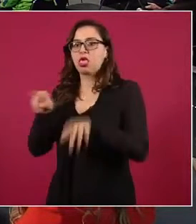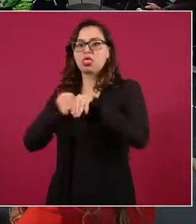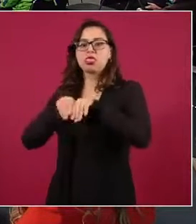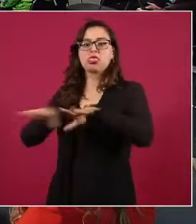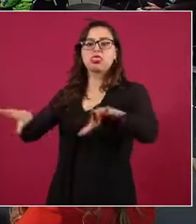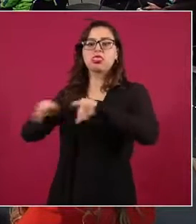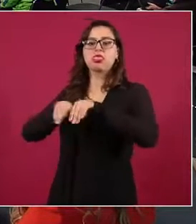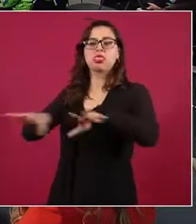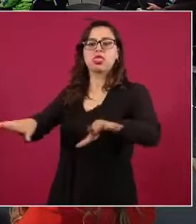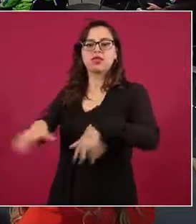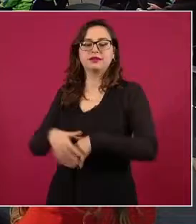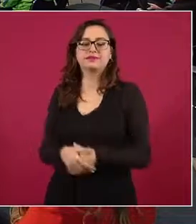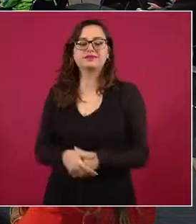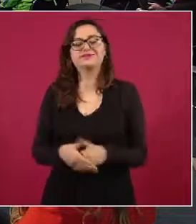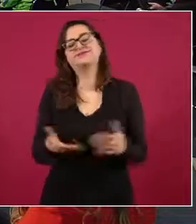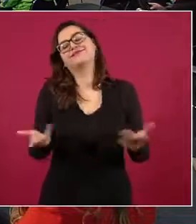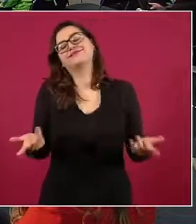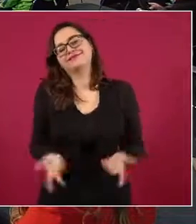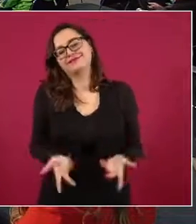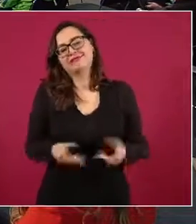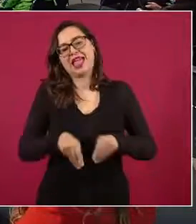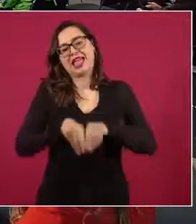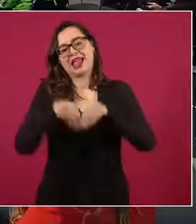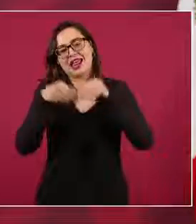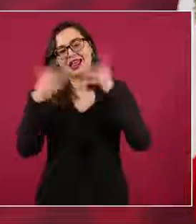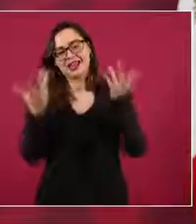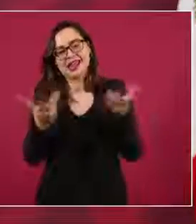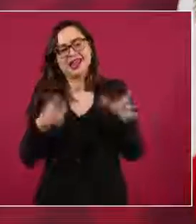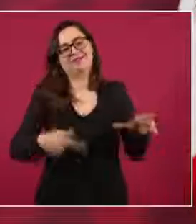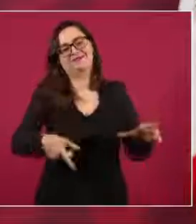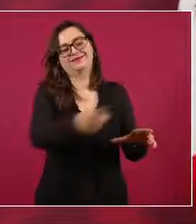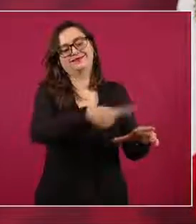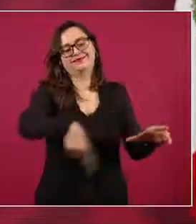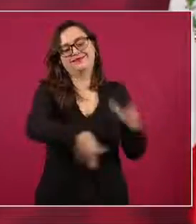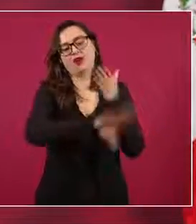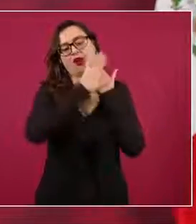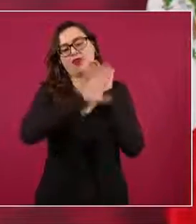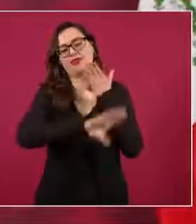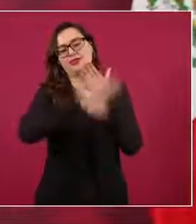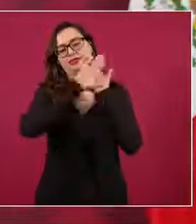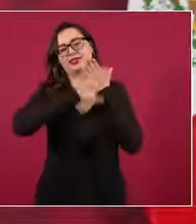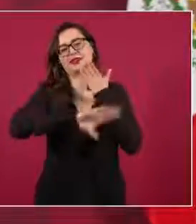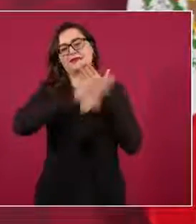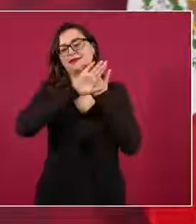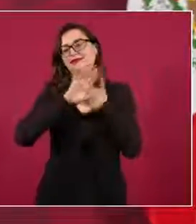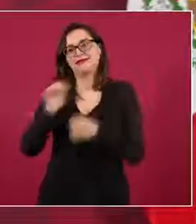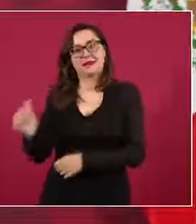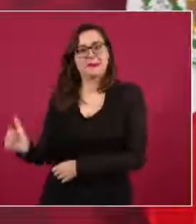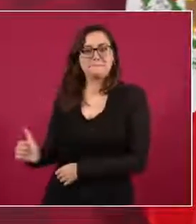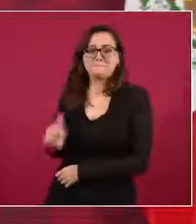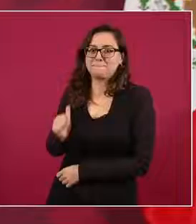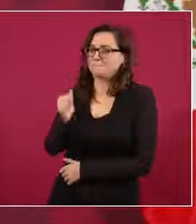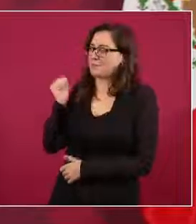Y nuestros adversarios, pues ya saben, ¿no?, se